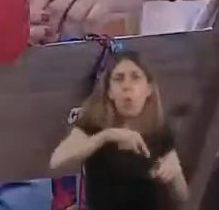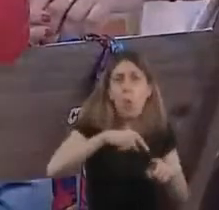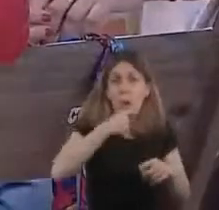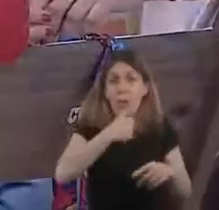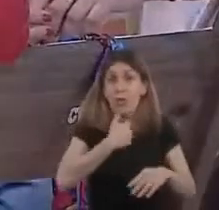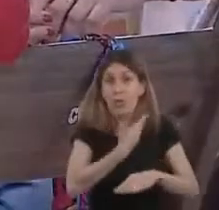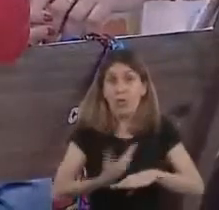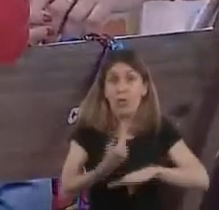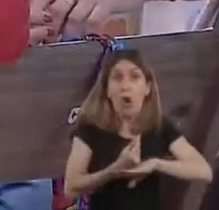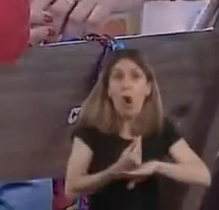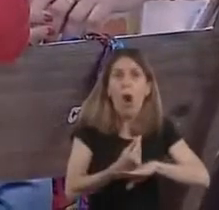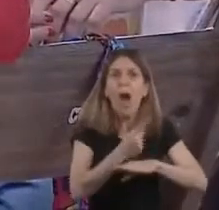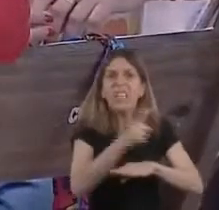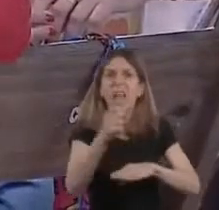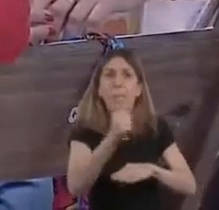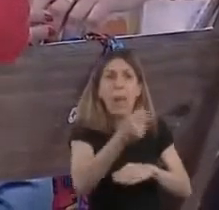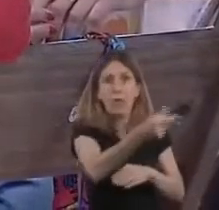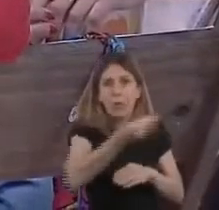en el camino.